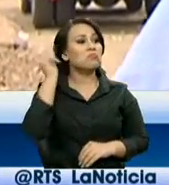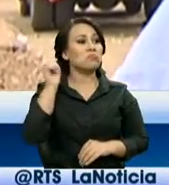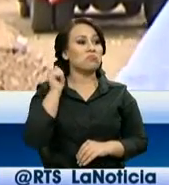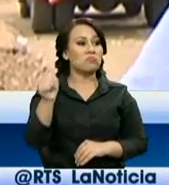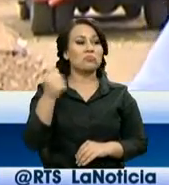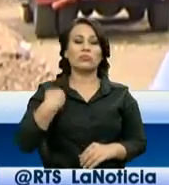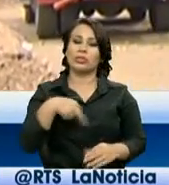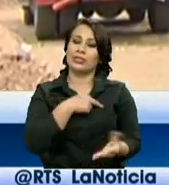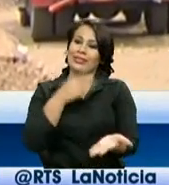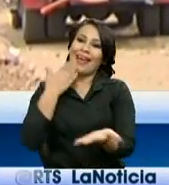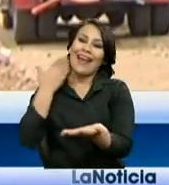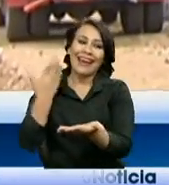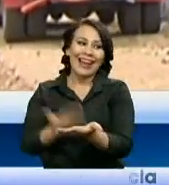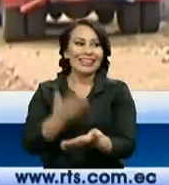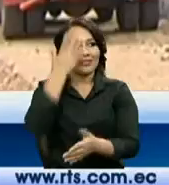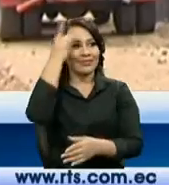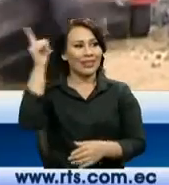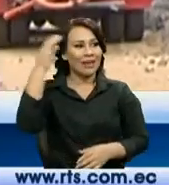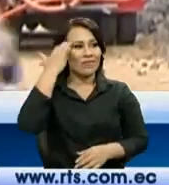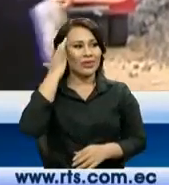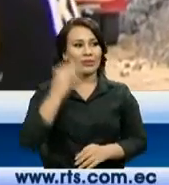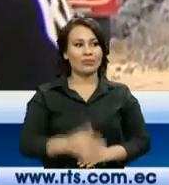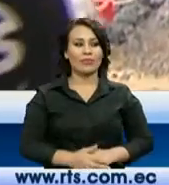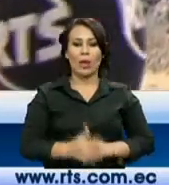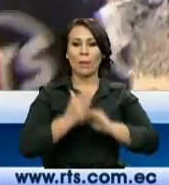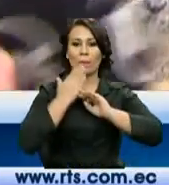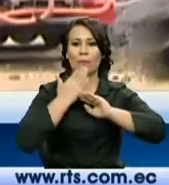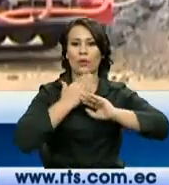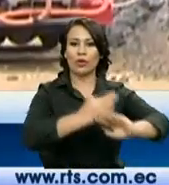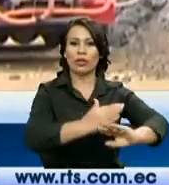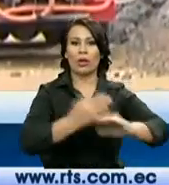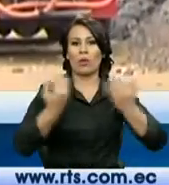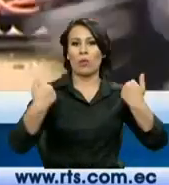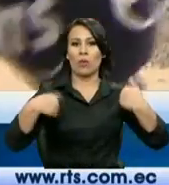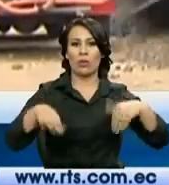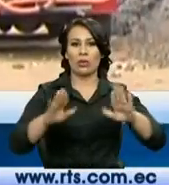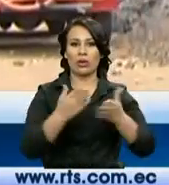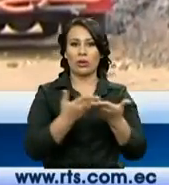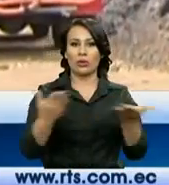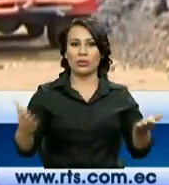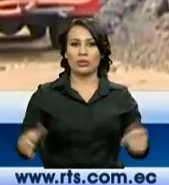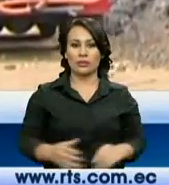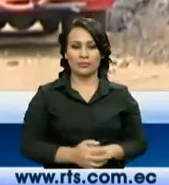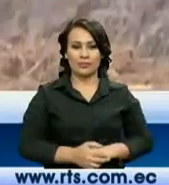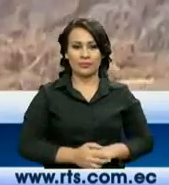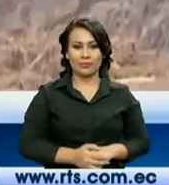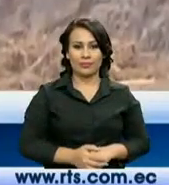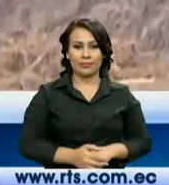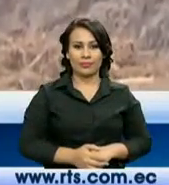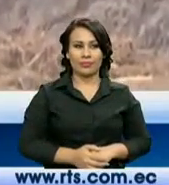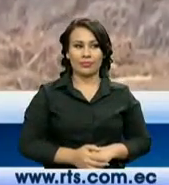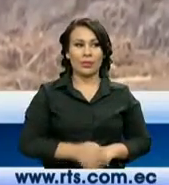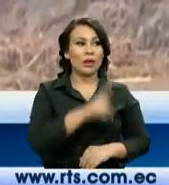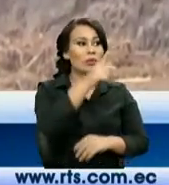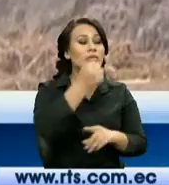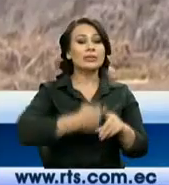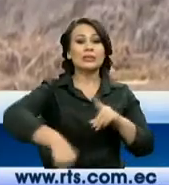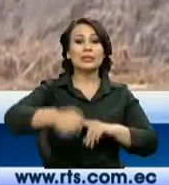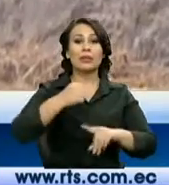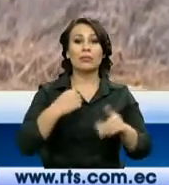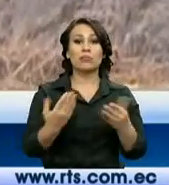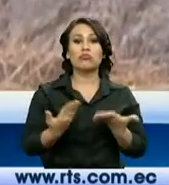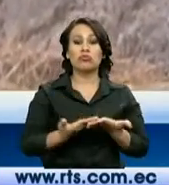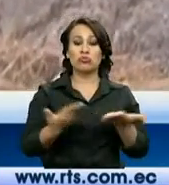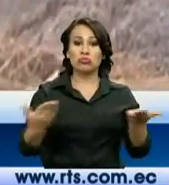sentimos agradecidos por lo que están haciendo. Y los protege de cualquier cosa que pueda pasar en el de duro. Pues. Así es lógico. Pero... Es un sistema nuevo en el